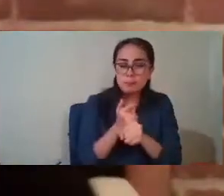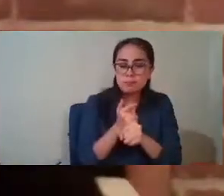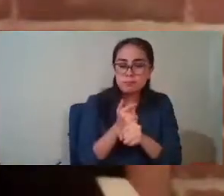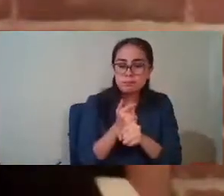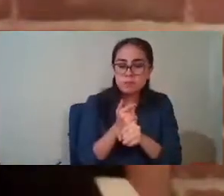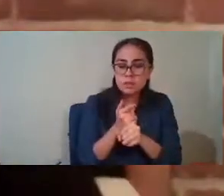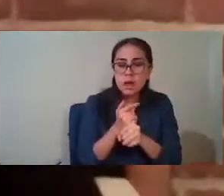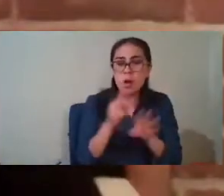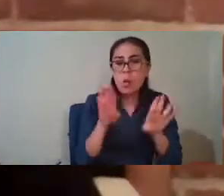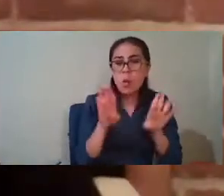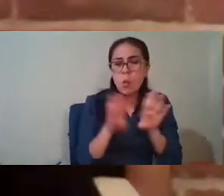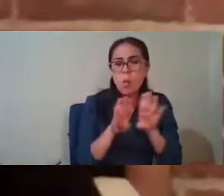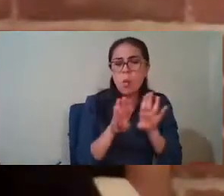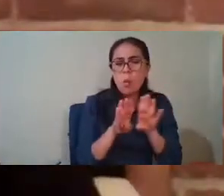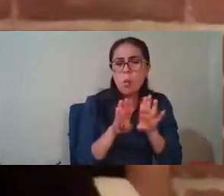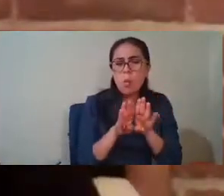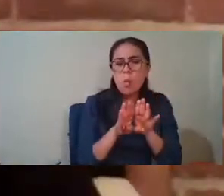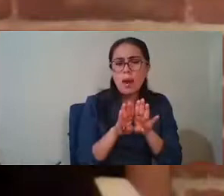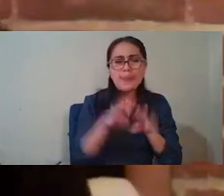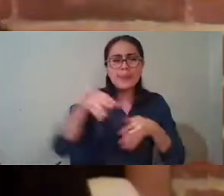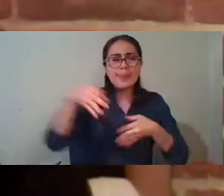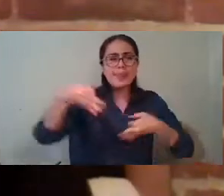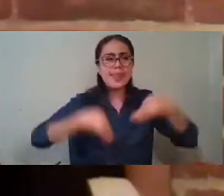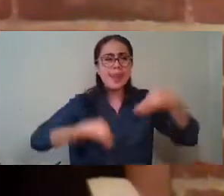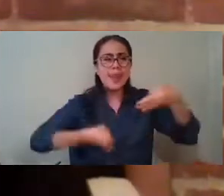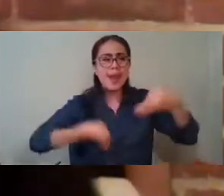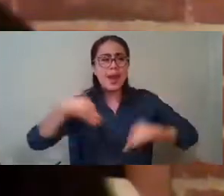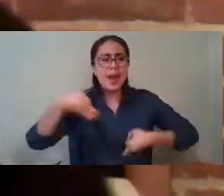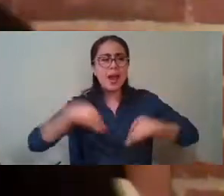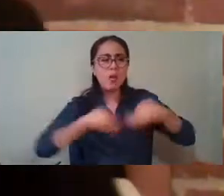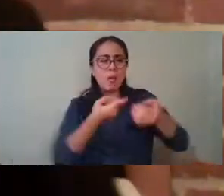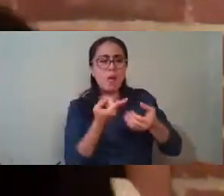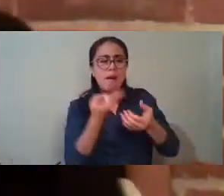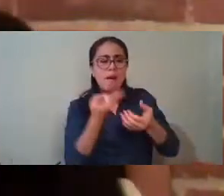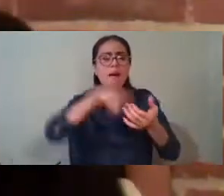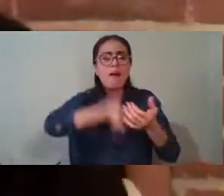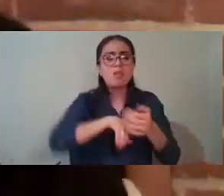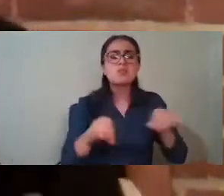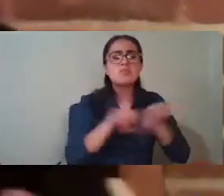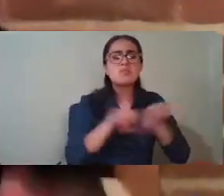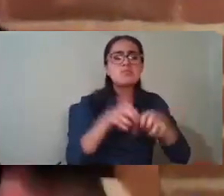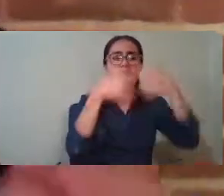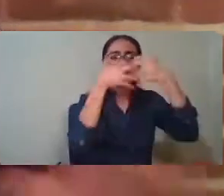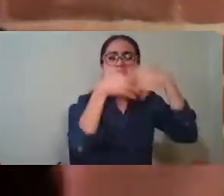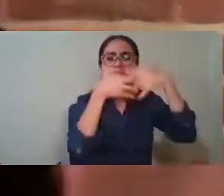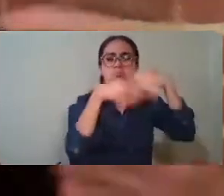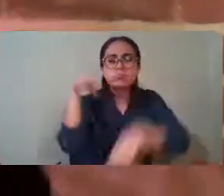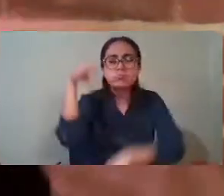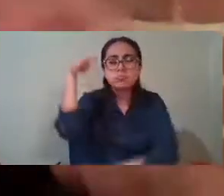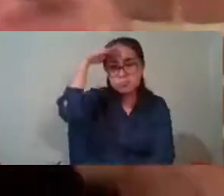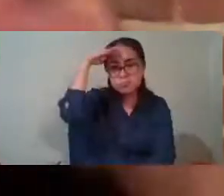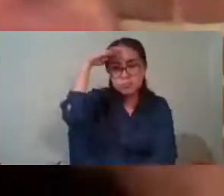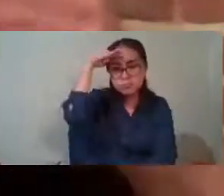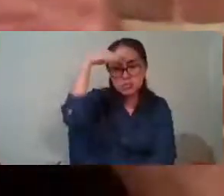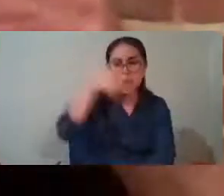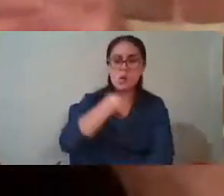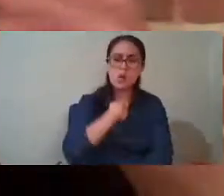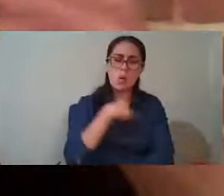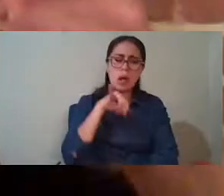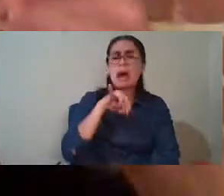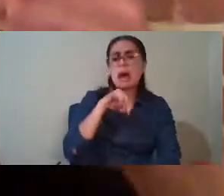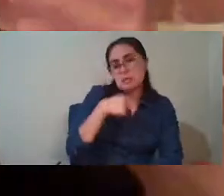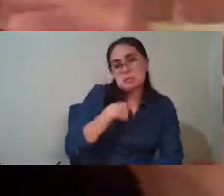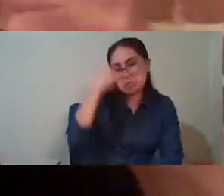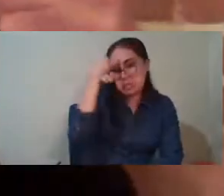¿y cómo piensa el teatro? ¿Cómo es que piensa? ¿Y yo cómo llegué a esa idea? Porque yo puedo saber cómo lo